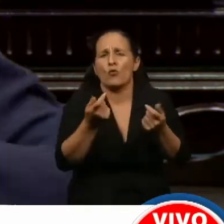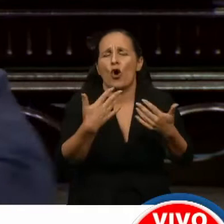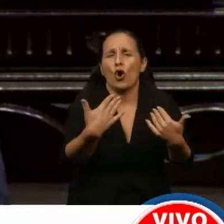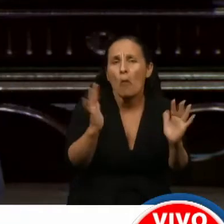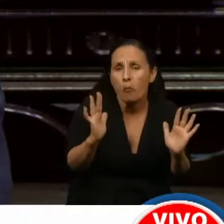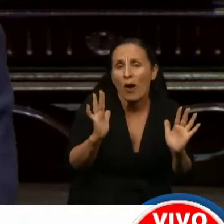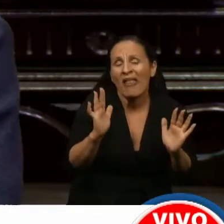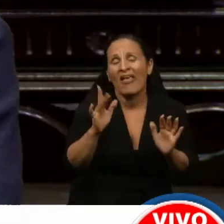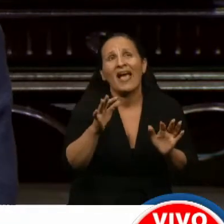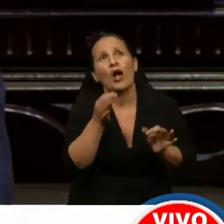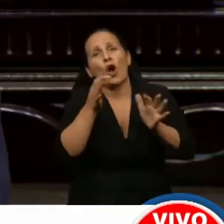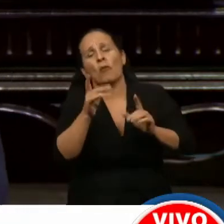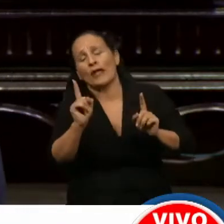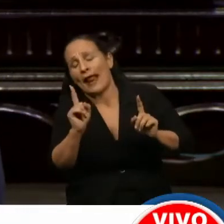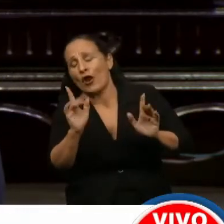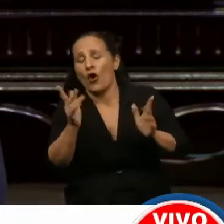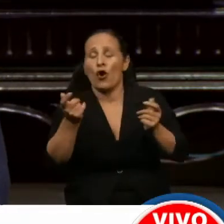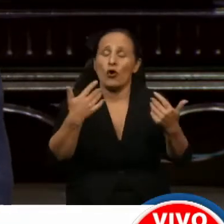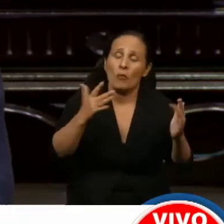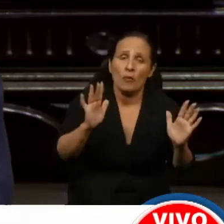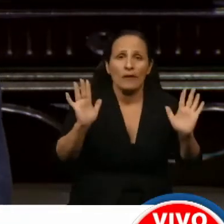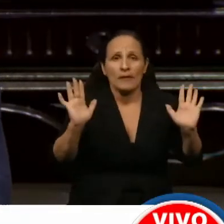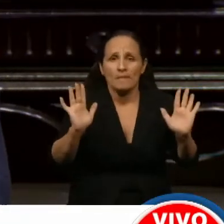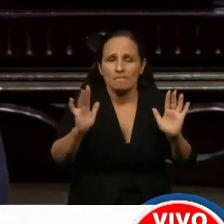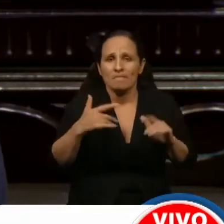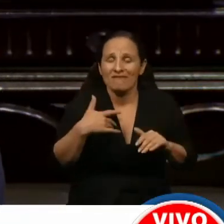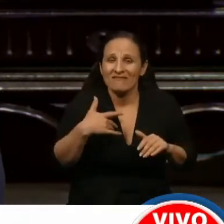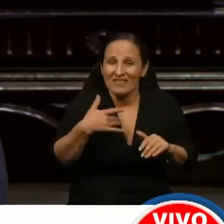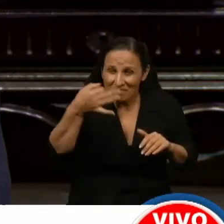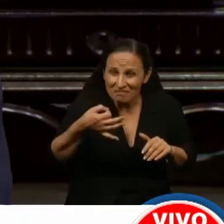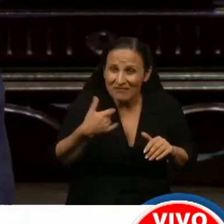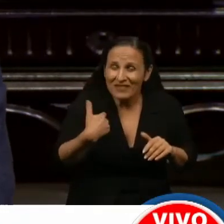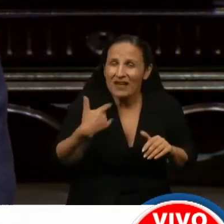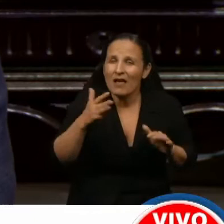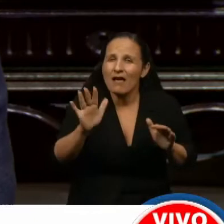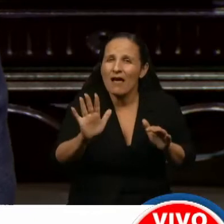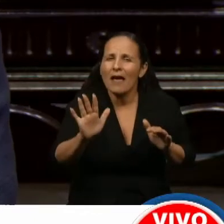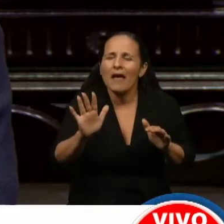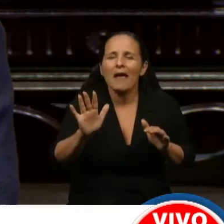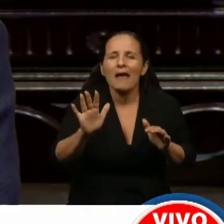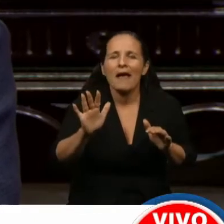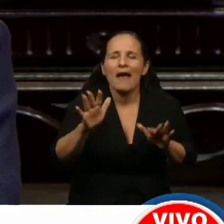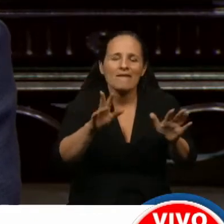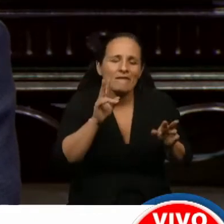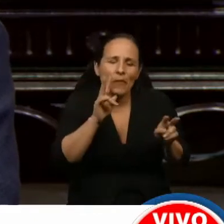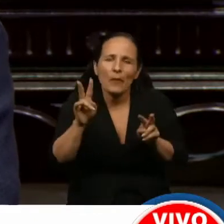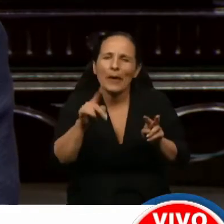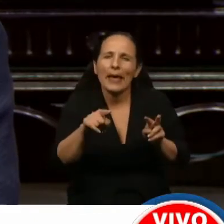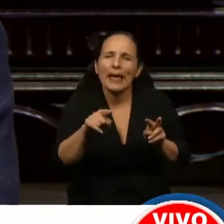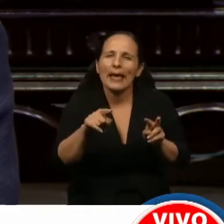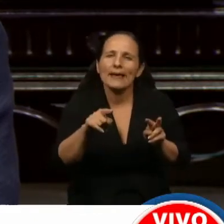como quiere. Pero lo cierto es que lo que uno ve es que este tipo de cosas son